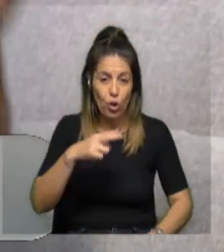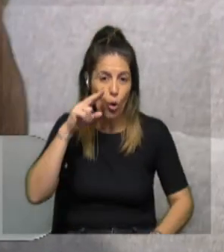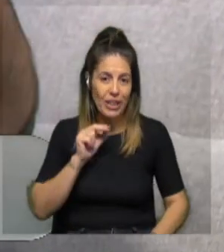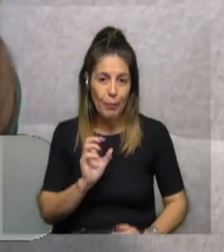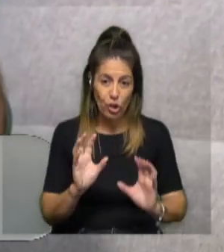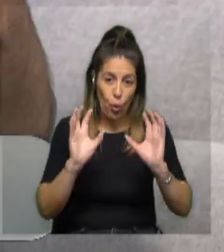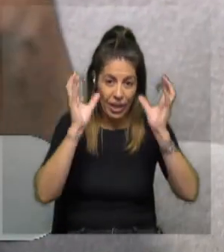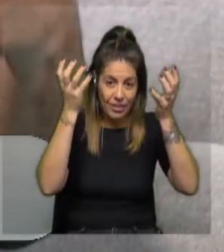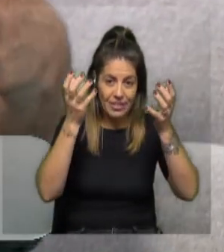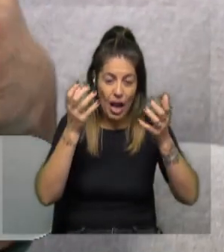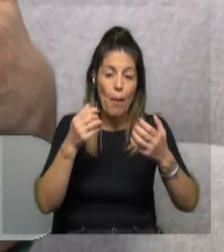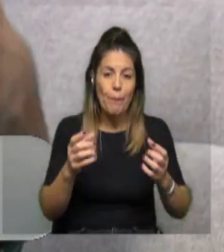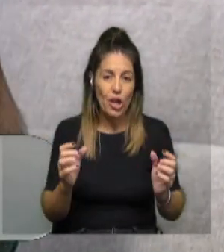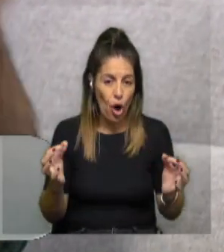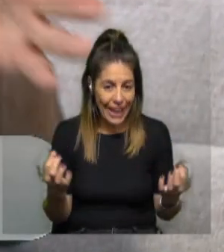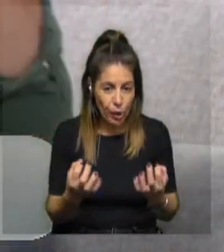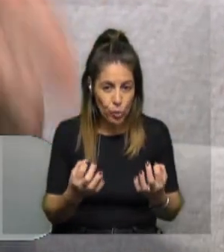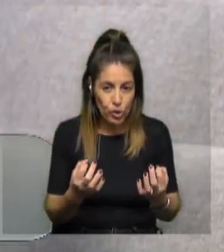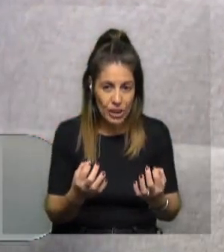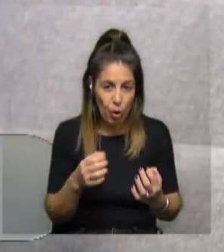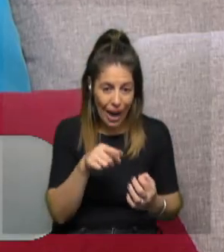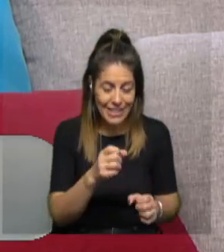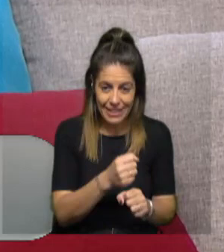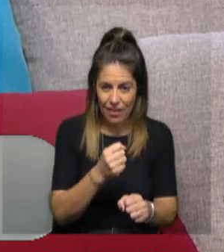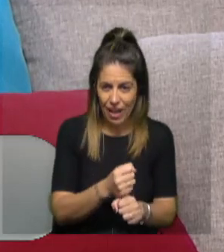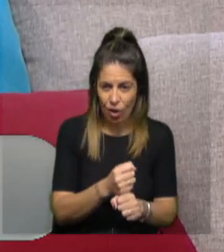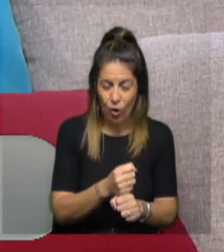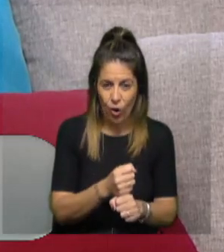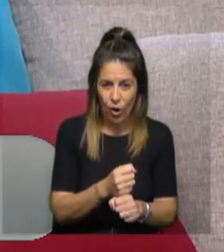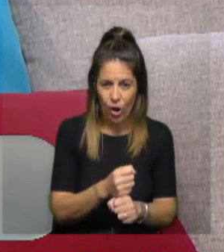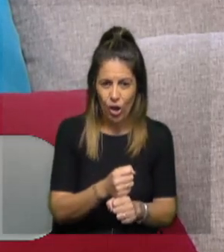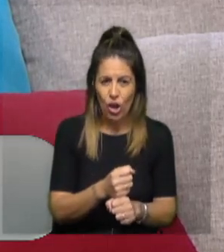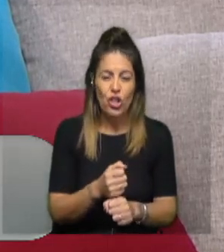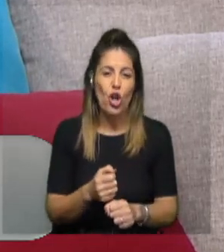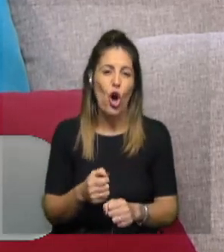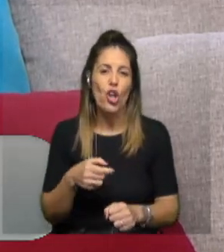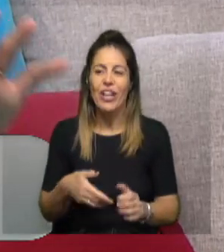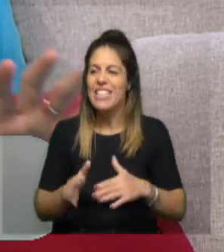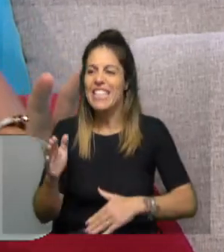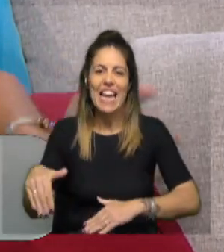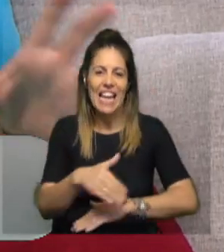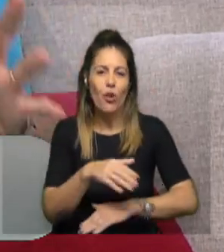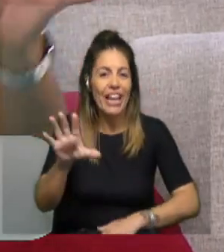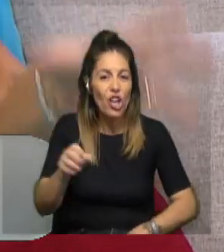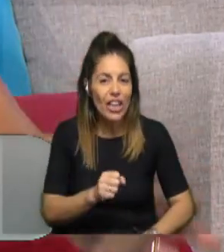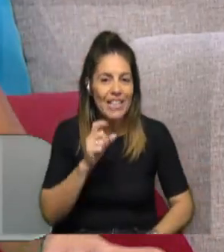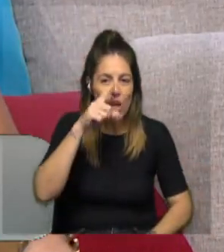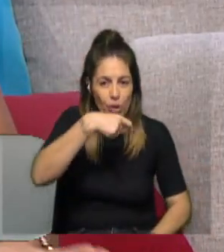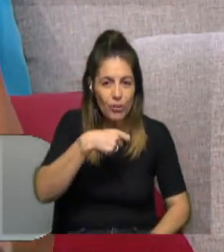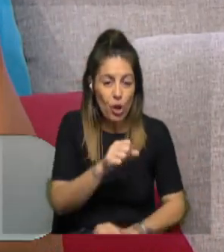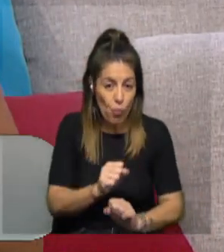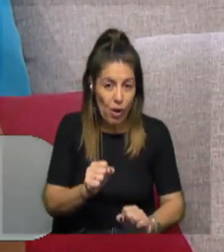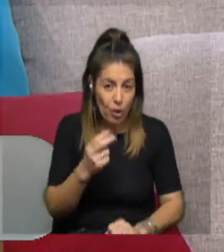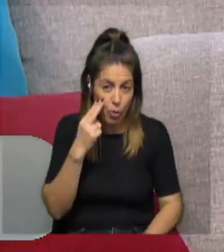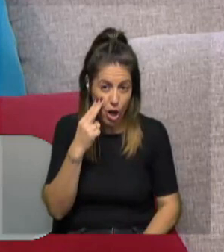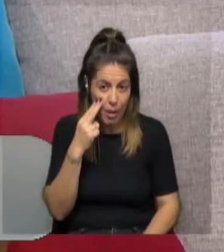agresividad. Pero con un carácter muy exclusivo. Tu laburo es este. No es cruzar Avenida no Brasil. Es que ese perro lo traes a Montevideo, por ejemplo, y puede traer un problema.